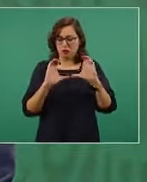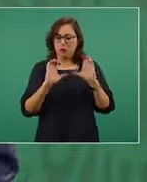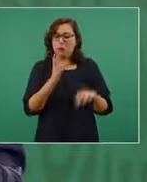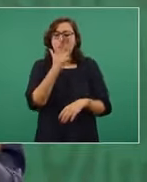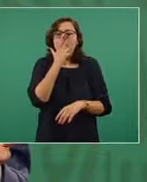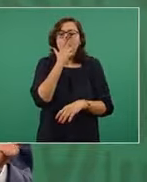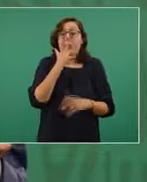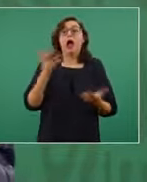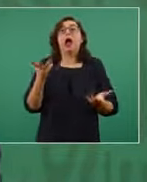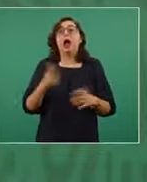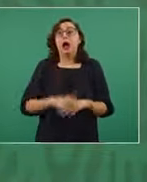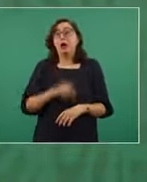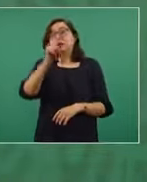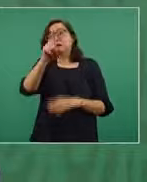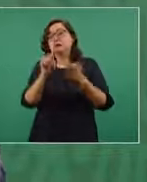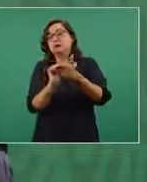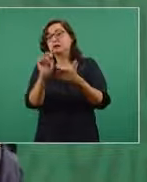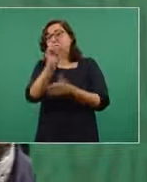Entonces, no es